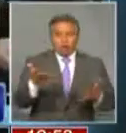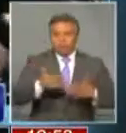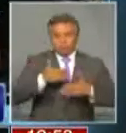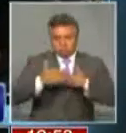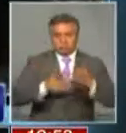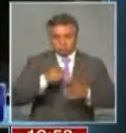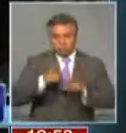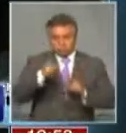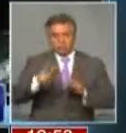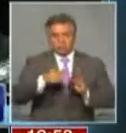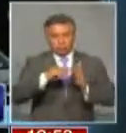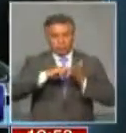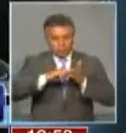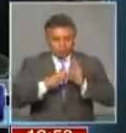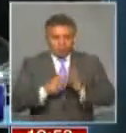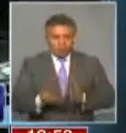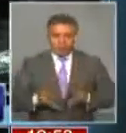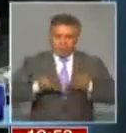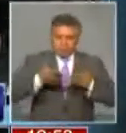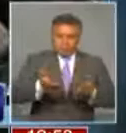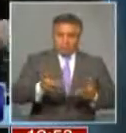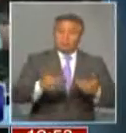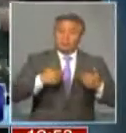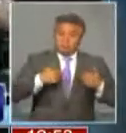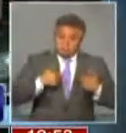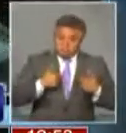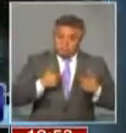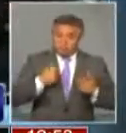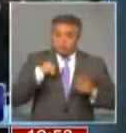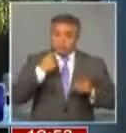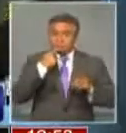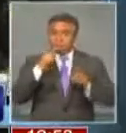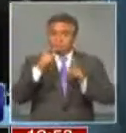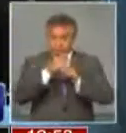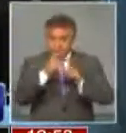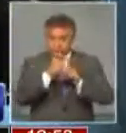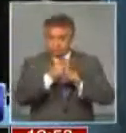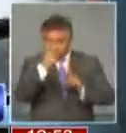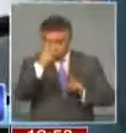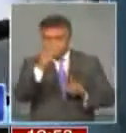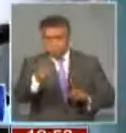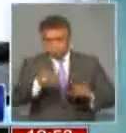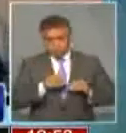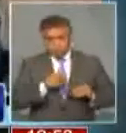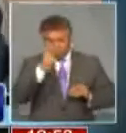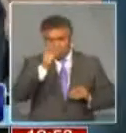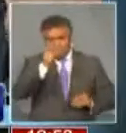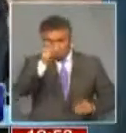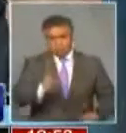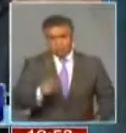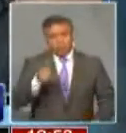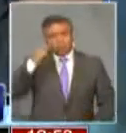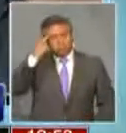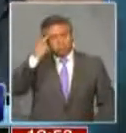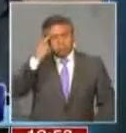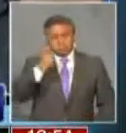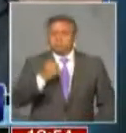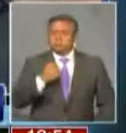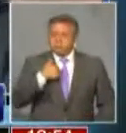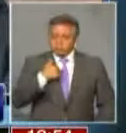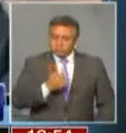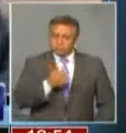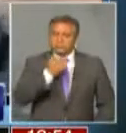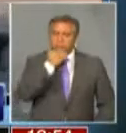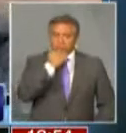va a enfrentar su problema. Y yo me quedo con las palabras de una persona que es capaz de reconocer su error y que